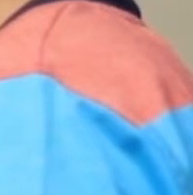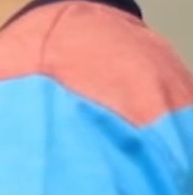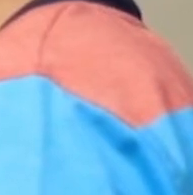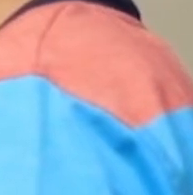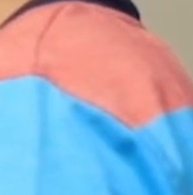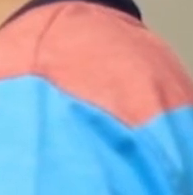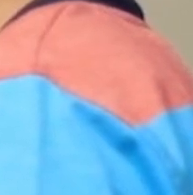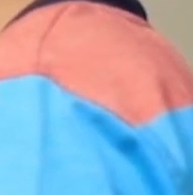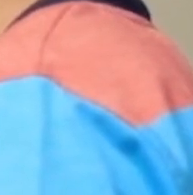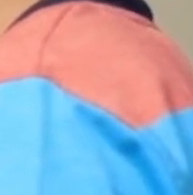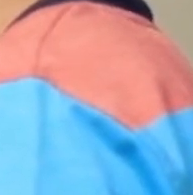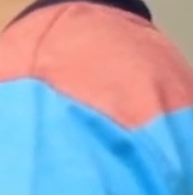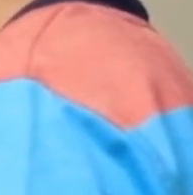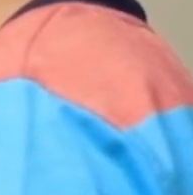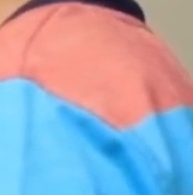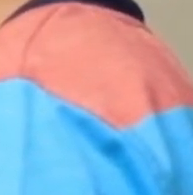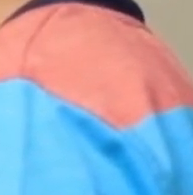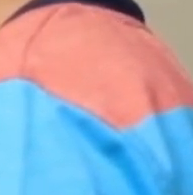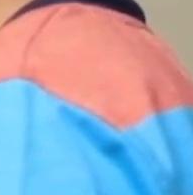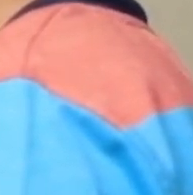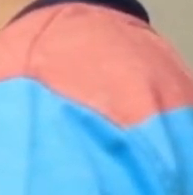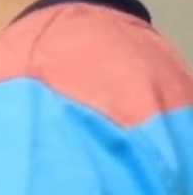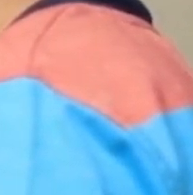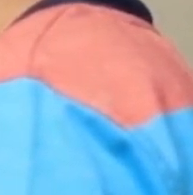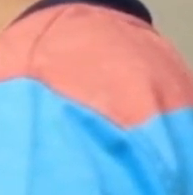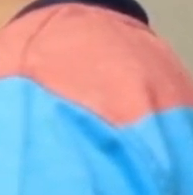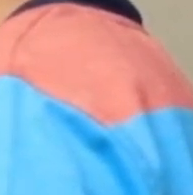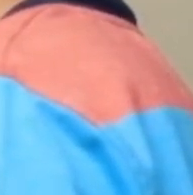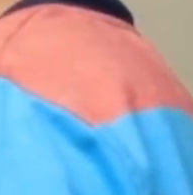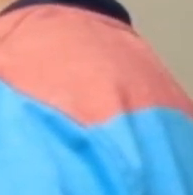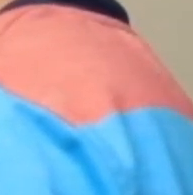Mi nombre es Teddy Vargas.